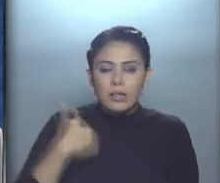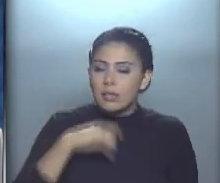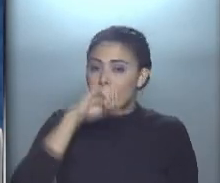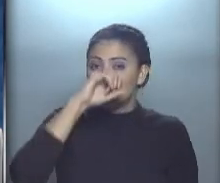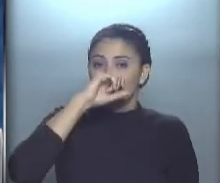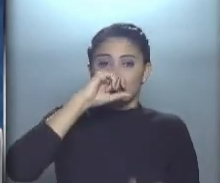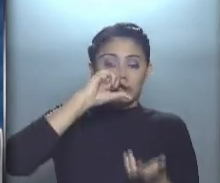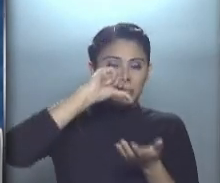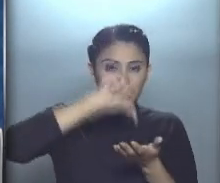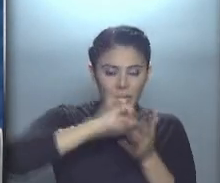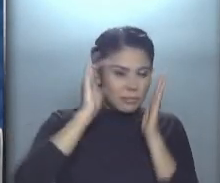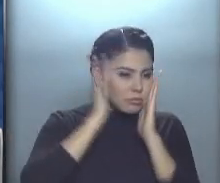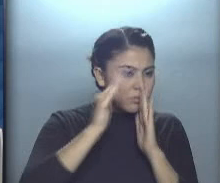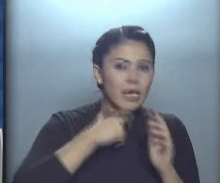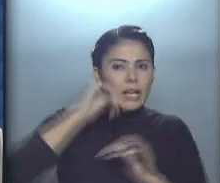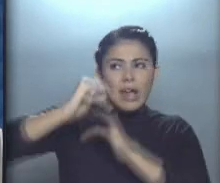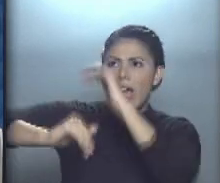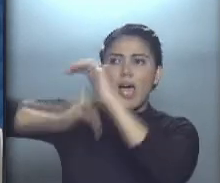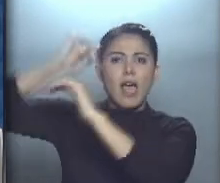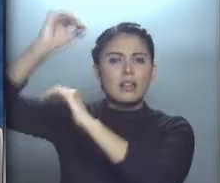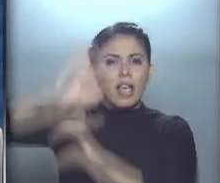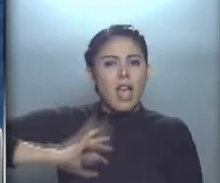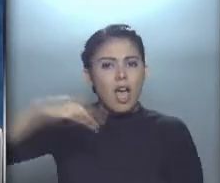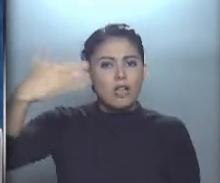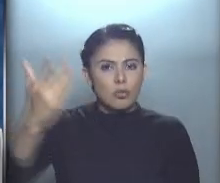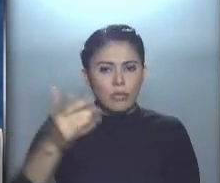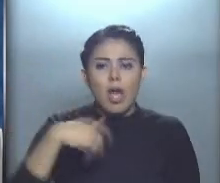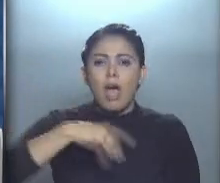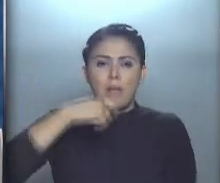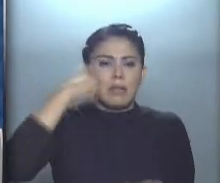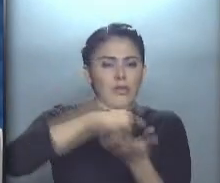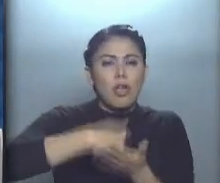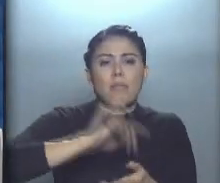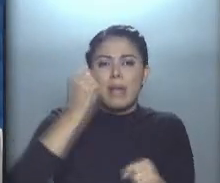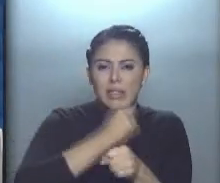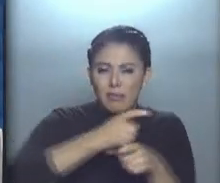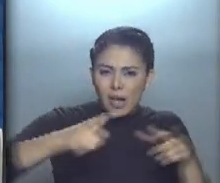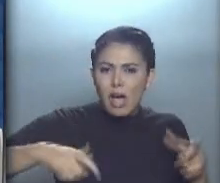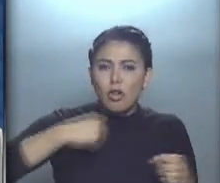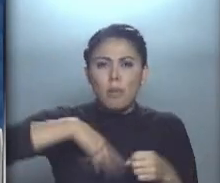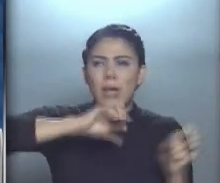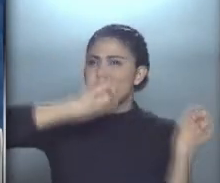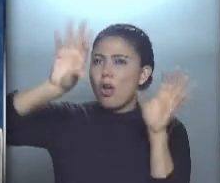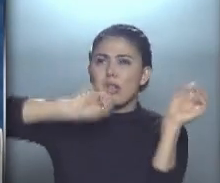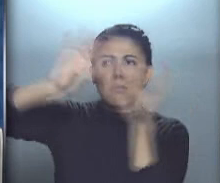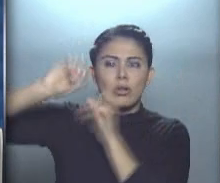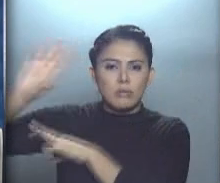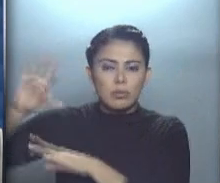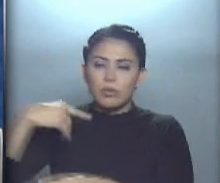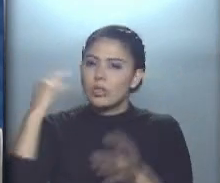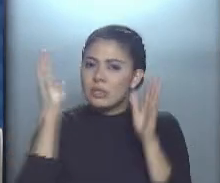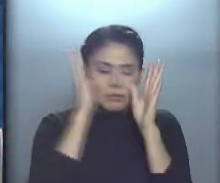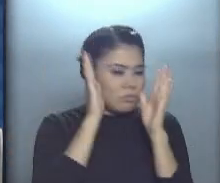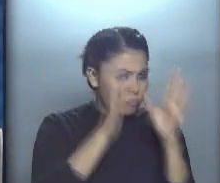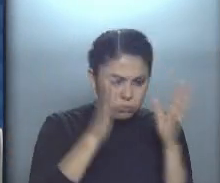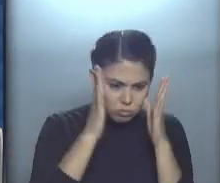tiende a una perspectiva de crecimiento extraordinario en los próximos años, con más inversiones, empleo y exportaciones. Pero estamos todo el tiempo con una